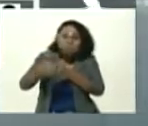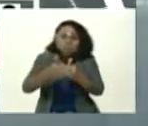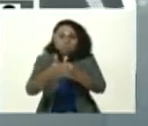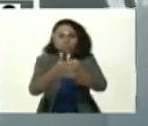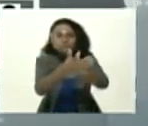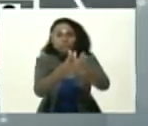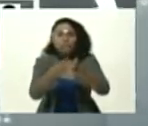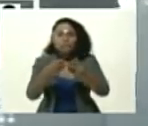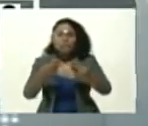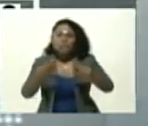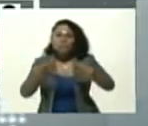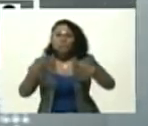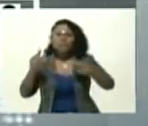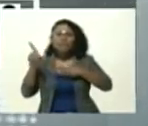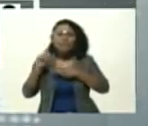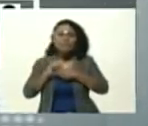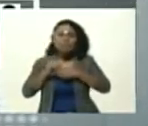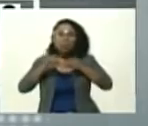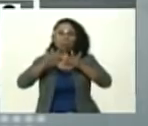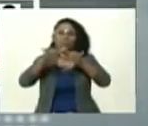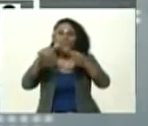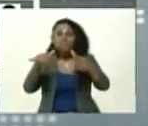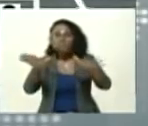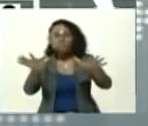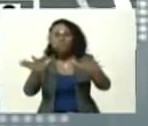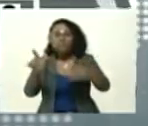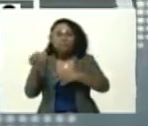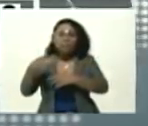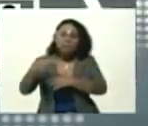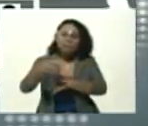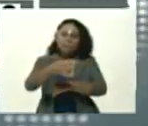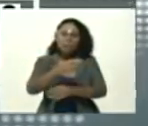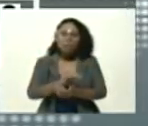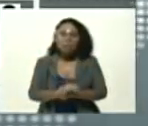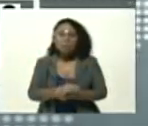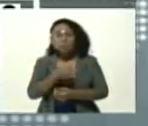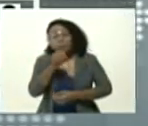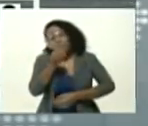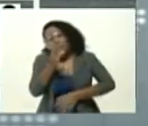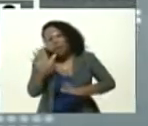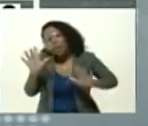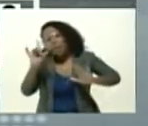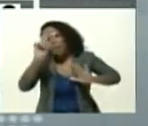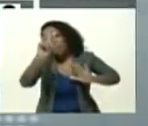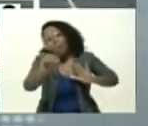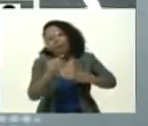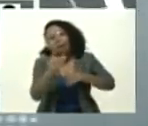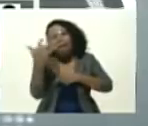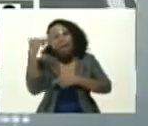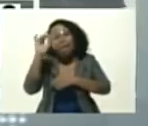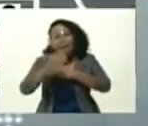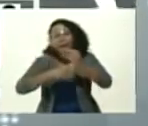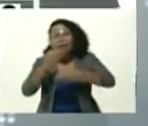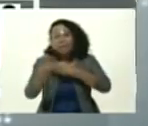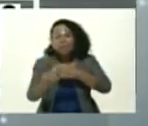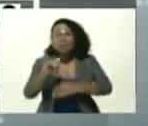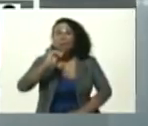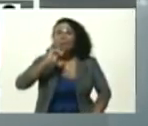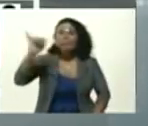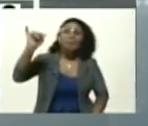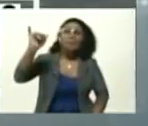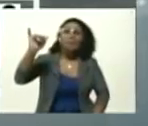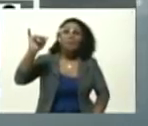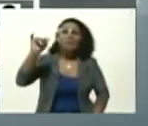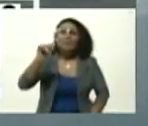este desbordamiento. También, bueno, hay que hacer una denuncia de